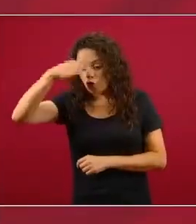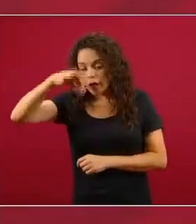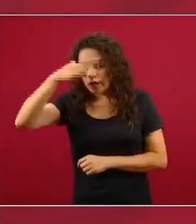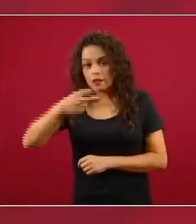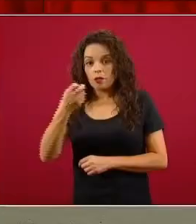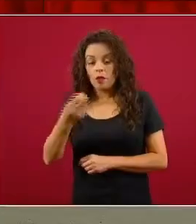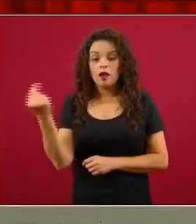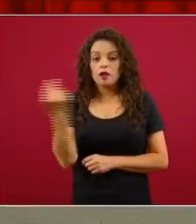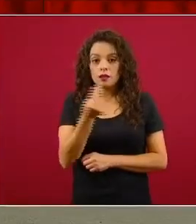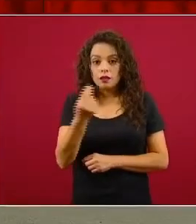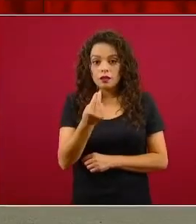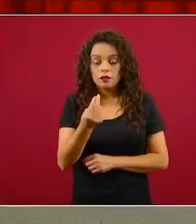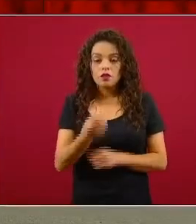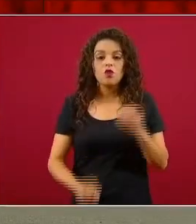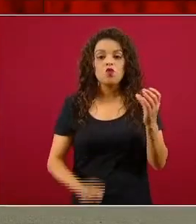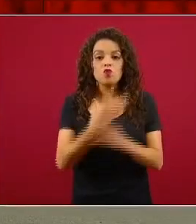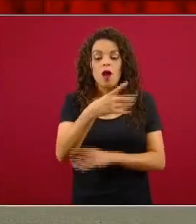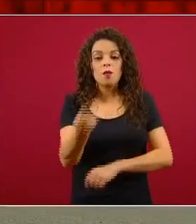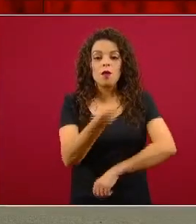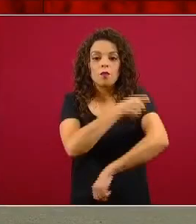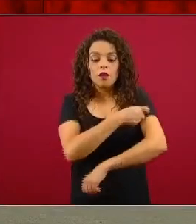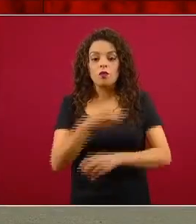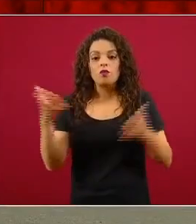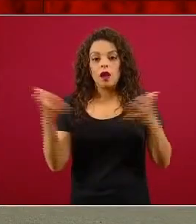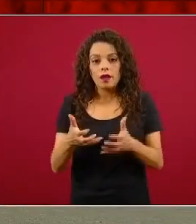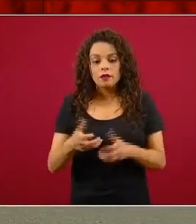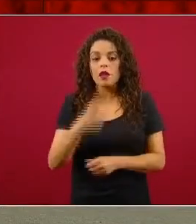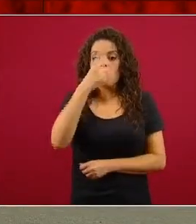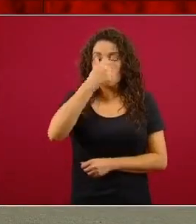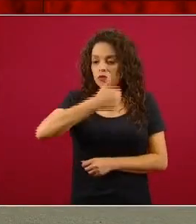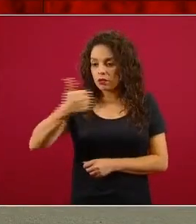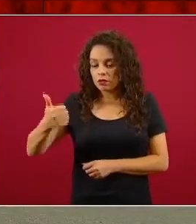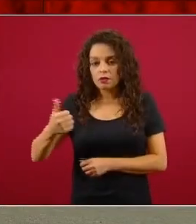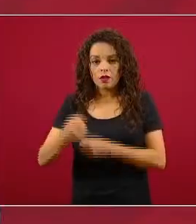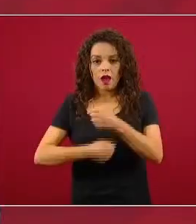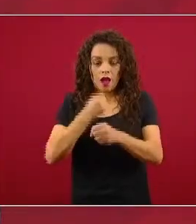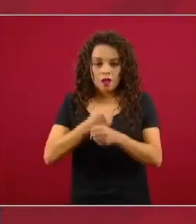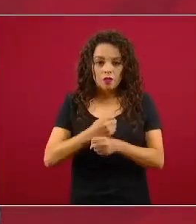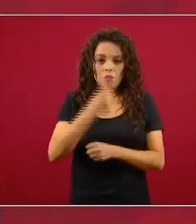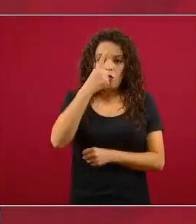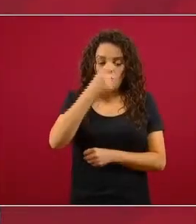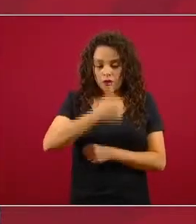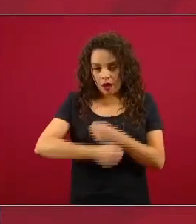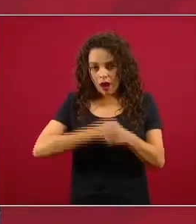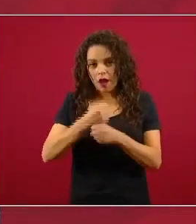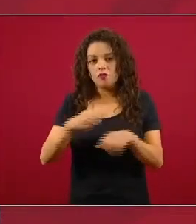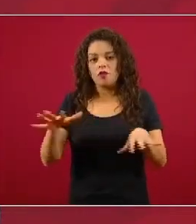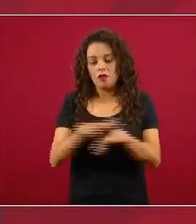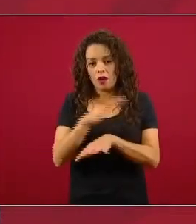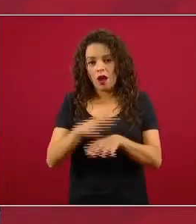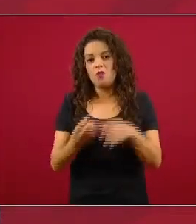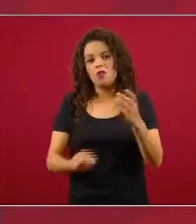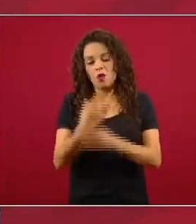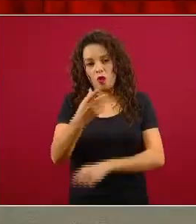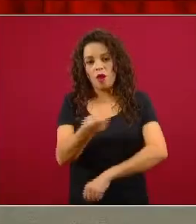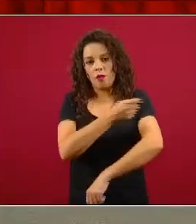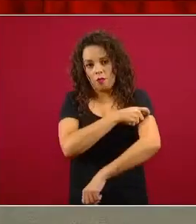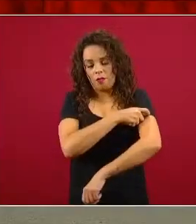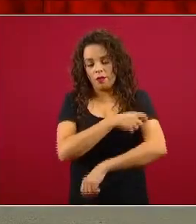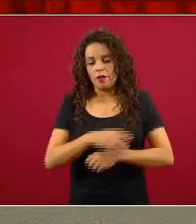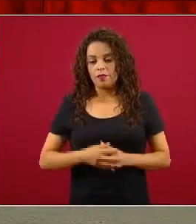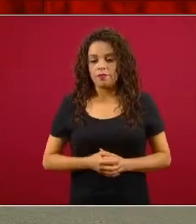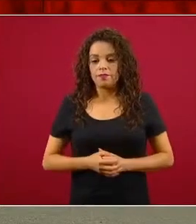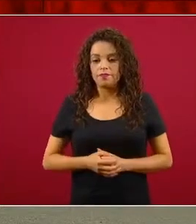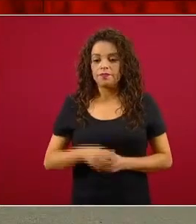de crear una vacuna nueva contra influenza cada año. En el virus de COVID, el virus SARS-CoV-2, también es